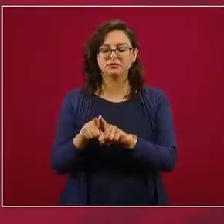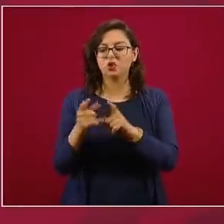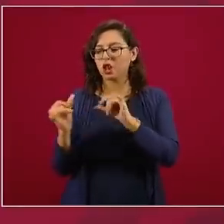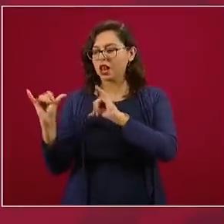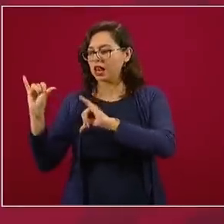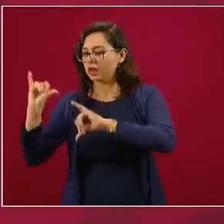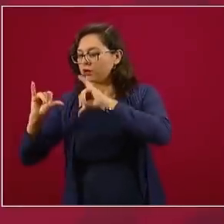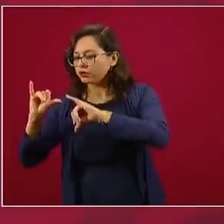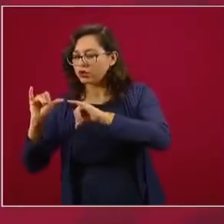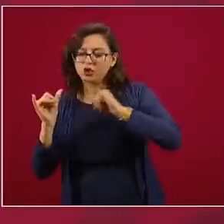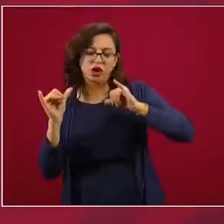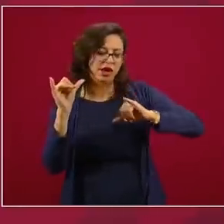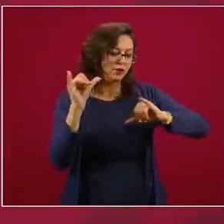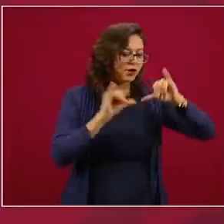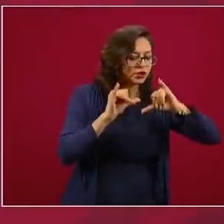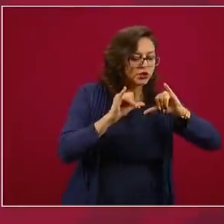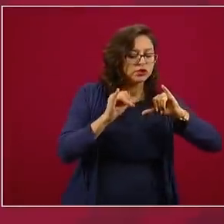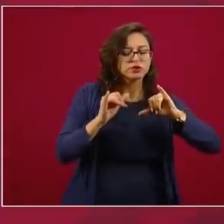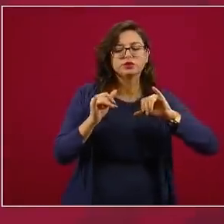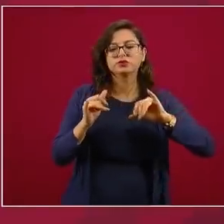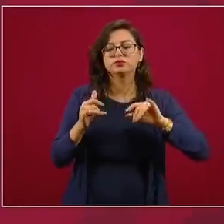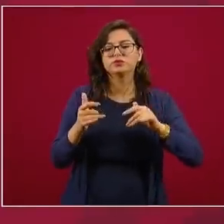laboratorios.